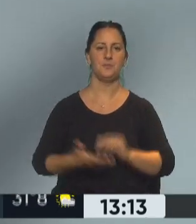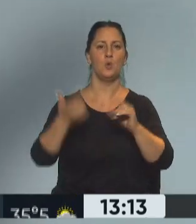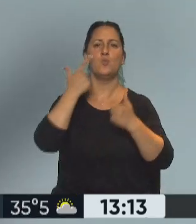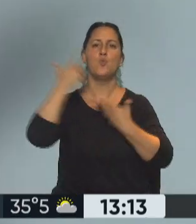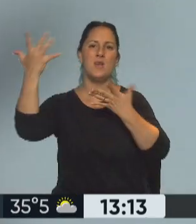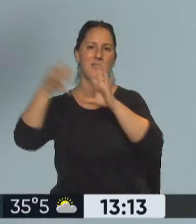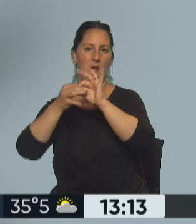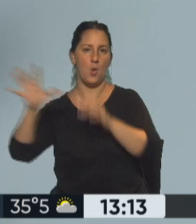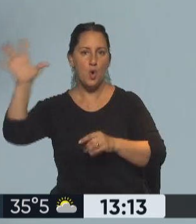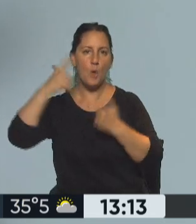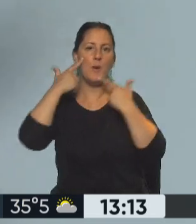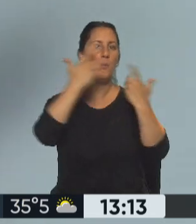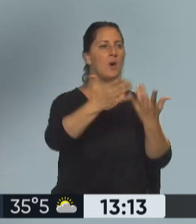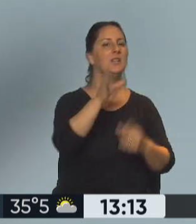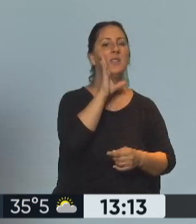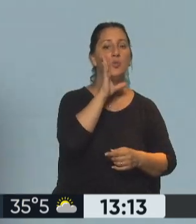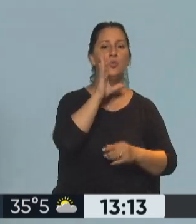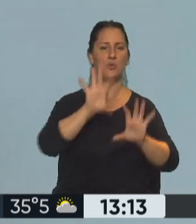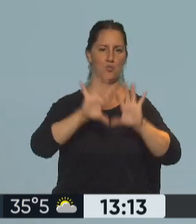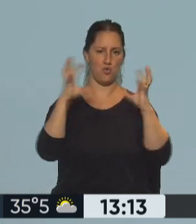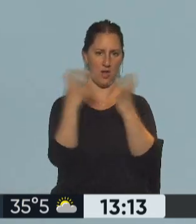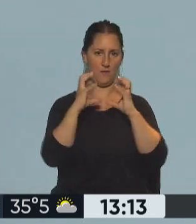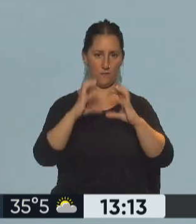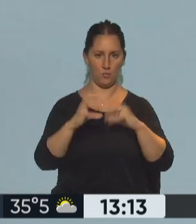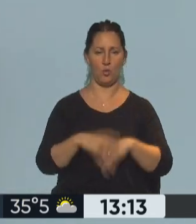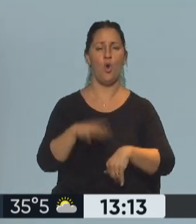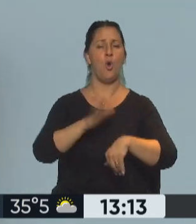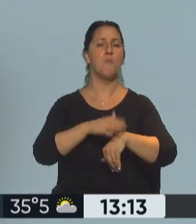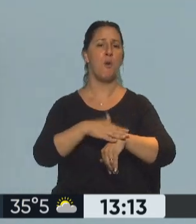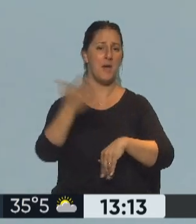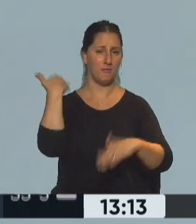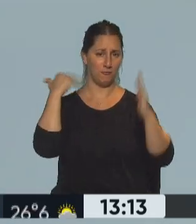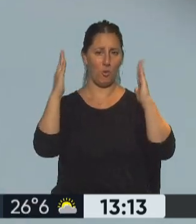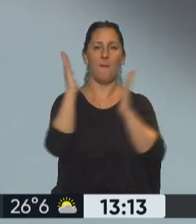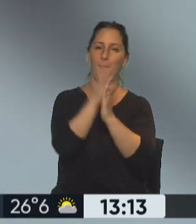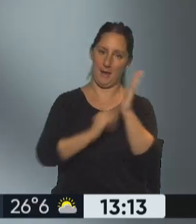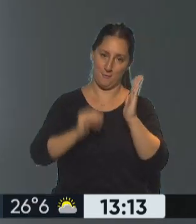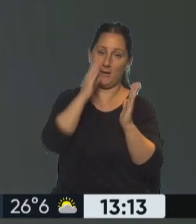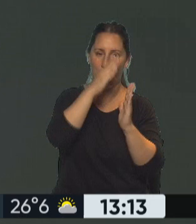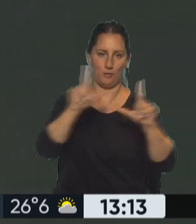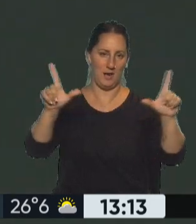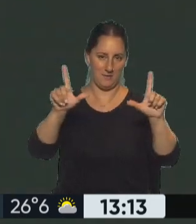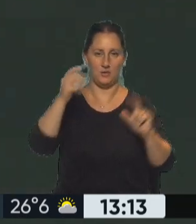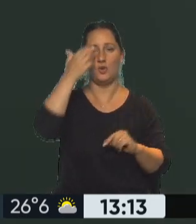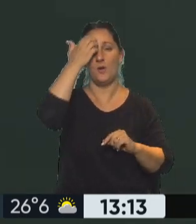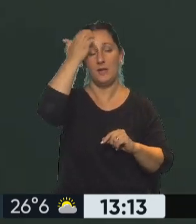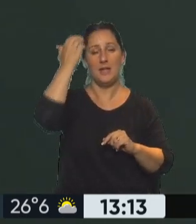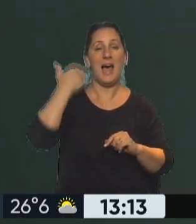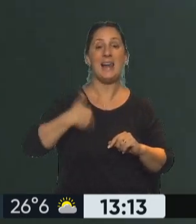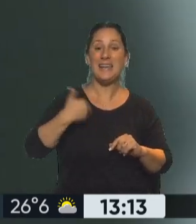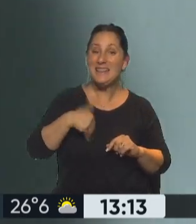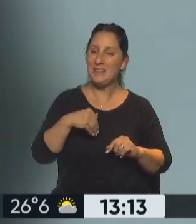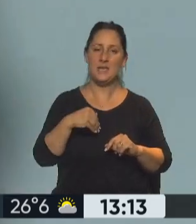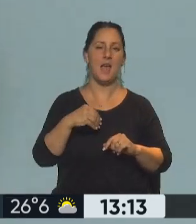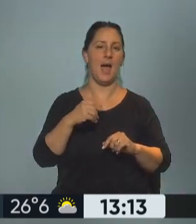y los Estados Unidos el campeonato mundial era tiempo obviamente del blanco y negro la Argentina todavía